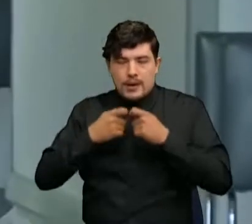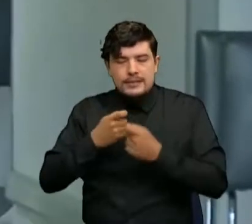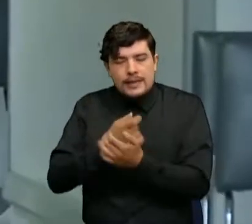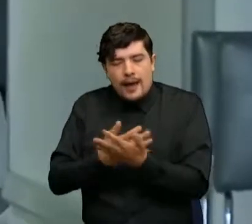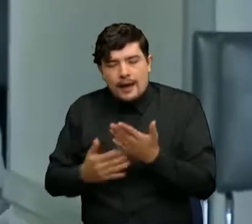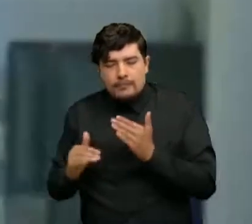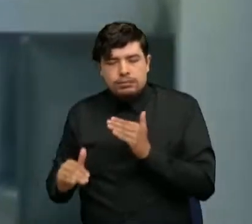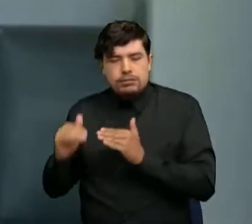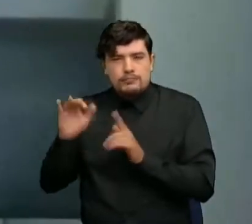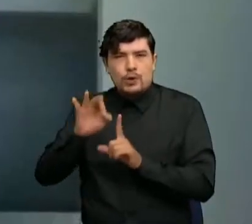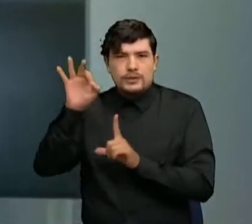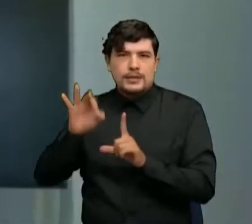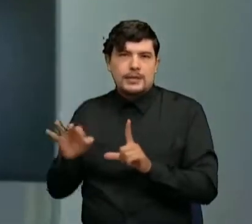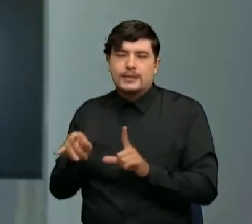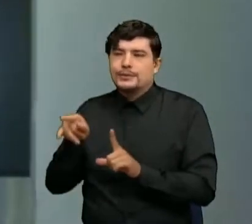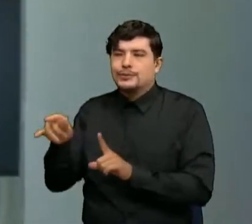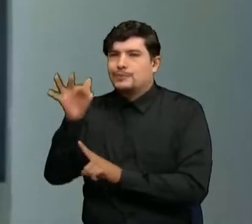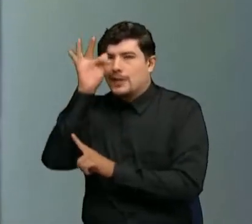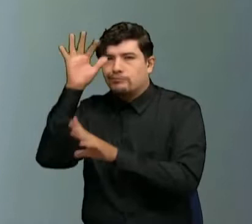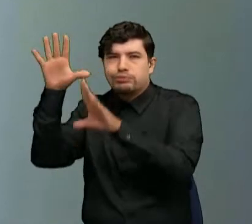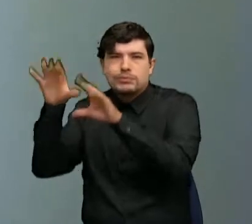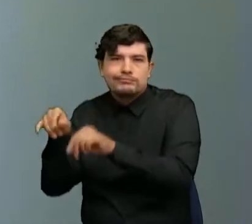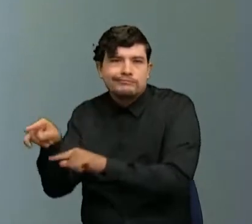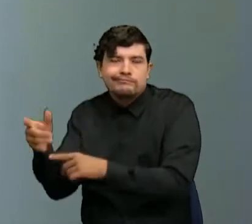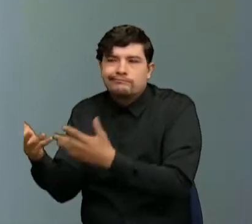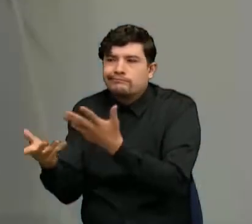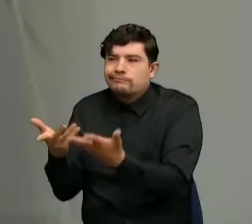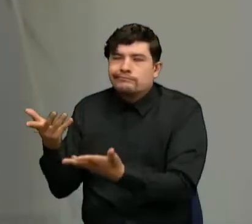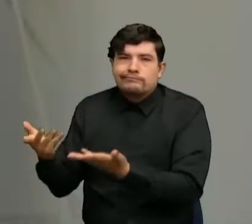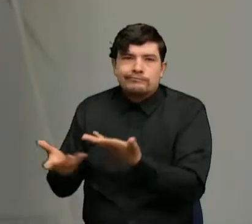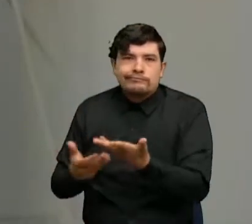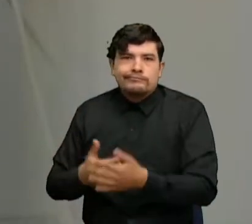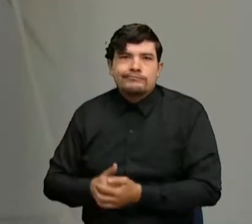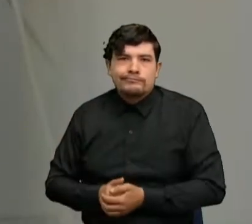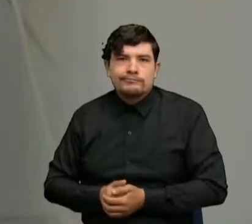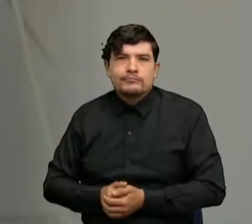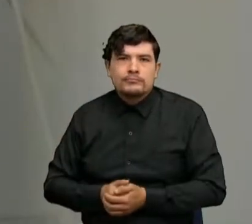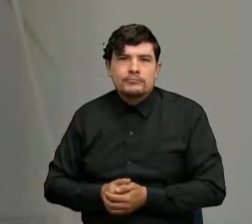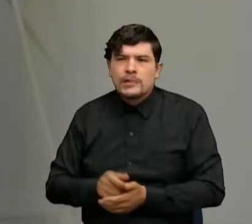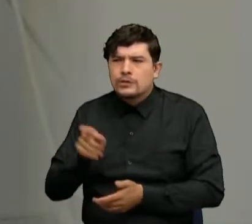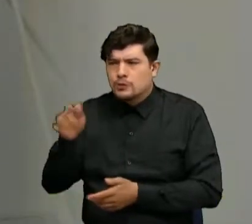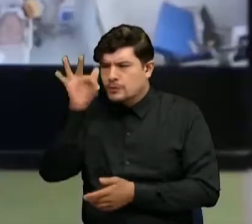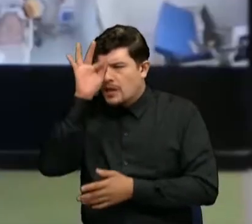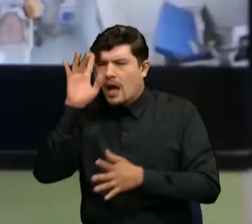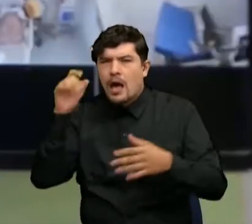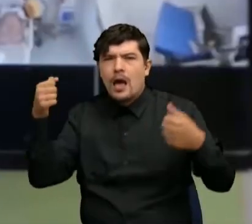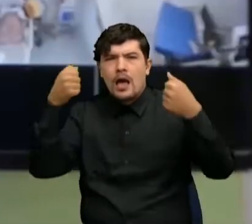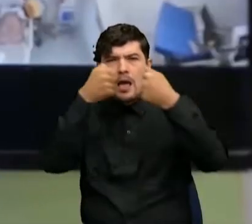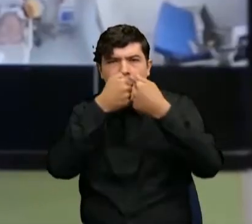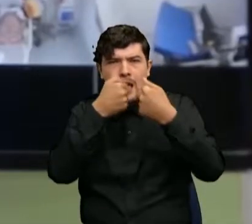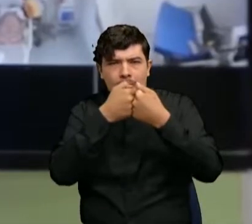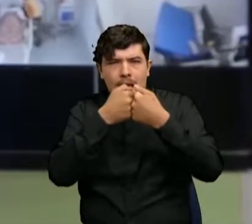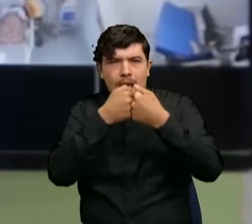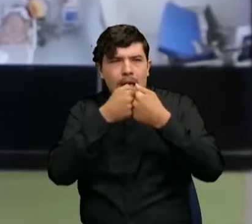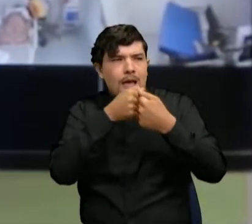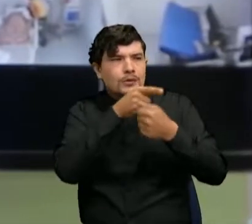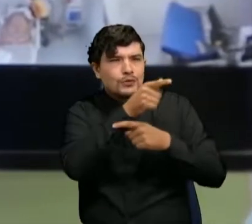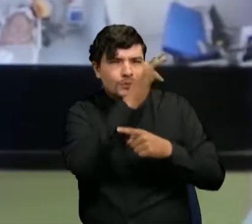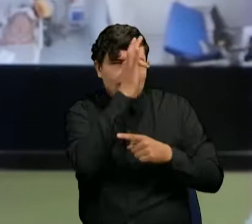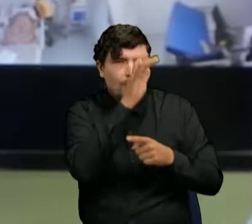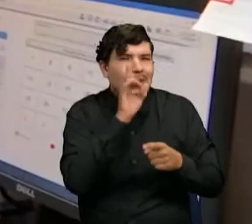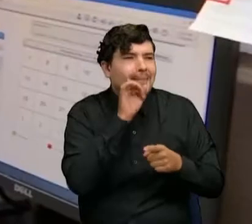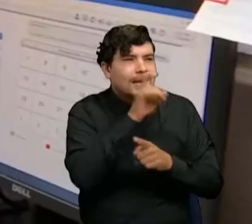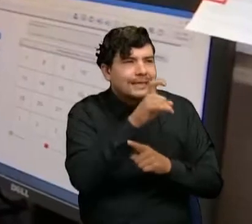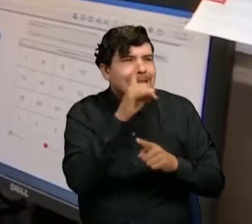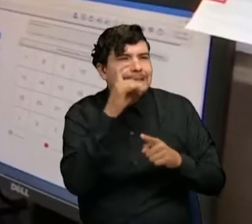el hospital ya se le había acabado el oxígeno, entonces como ya había sido comentado por remisión, llevaba desde el domingo comentado, no habíamos recibido